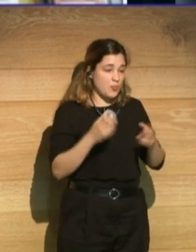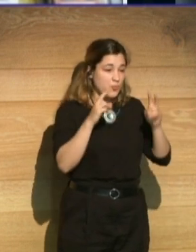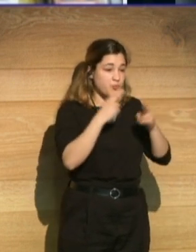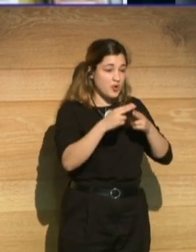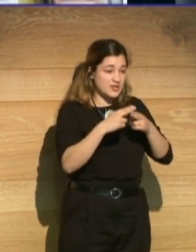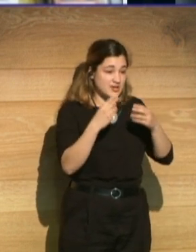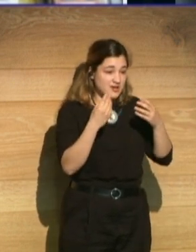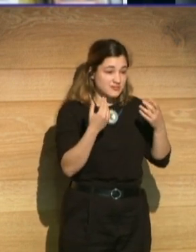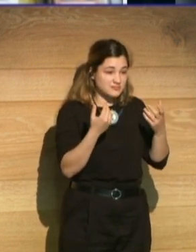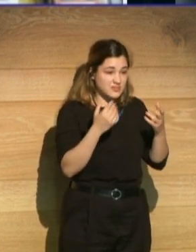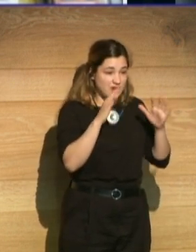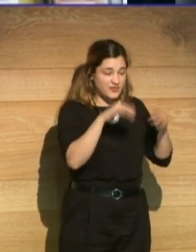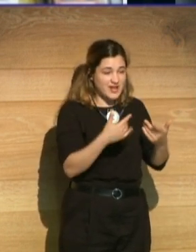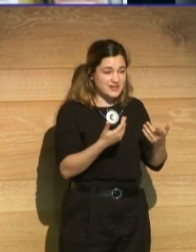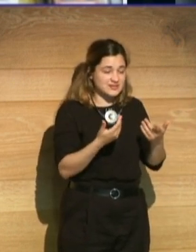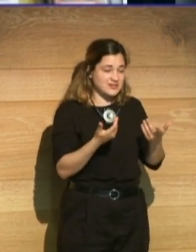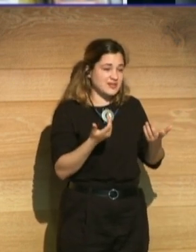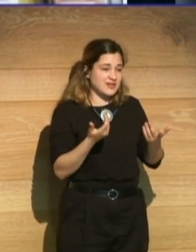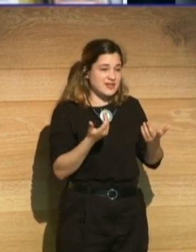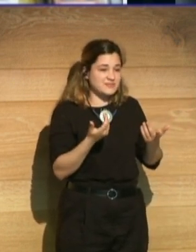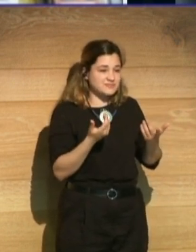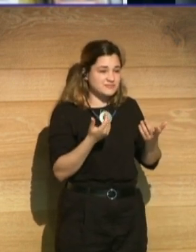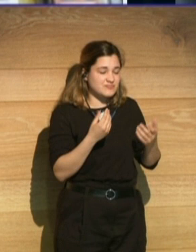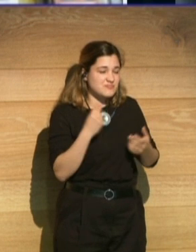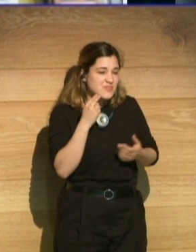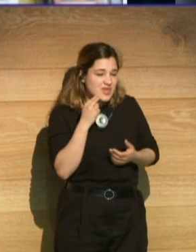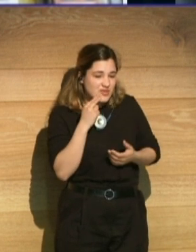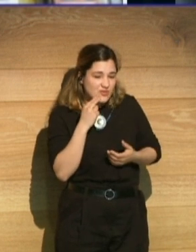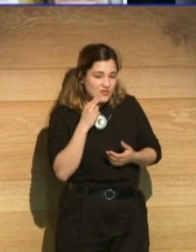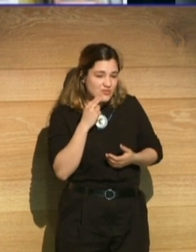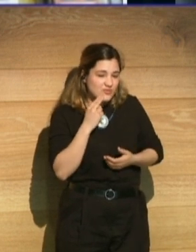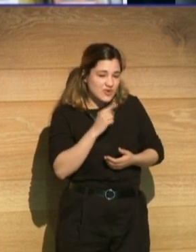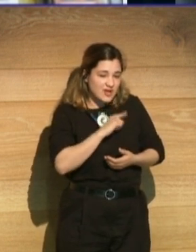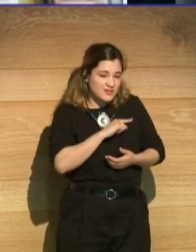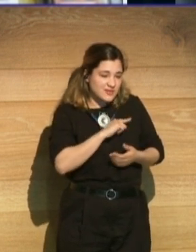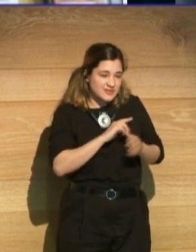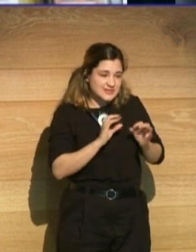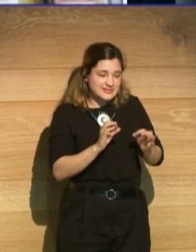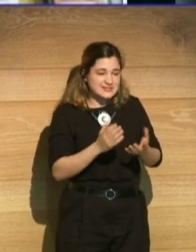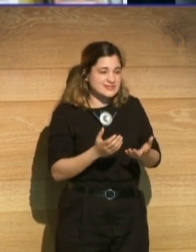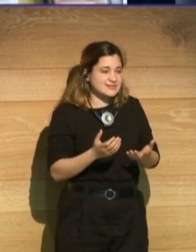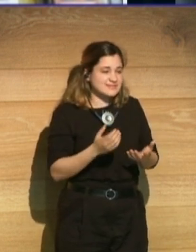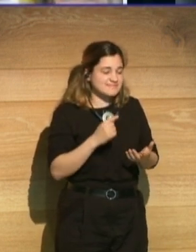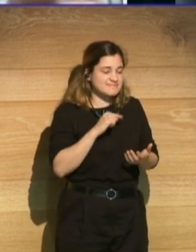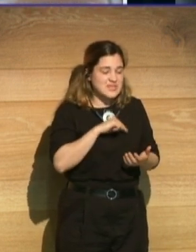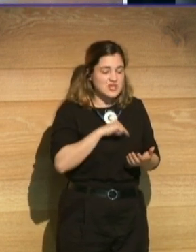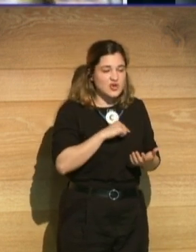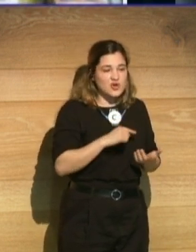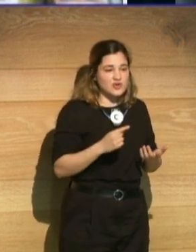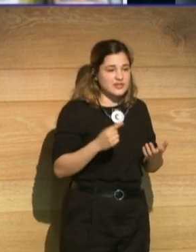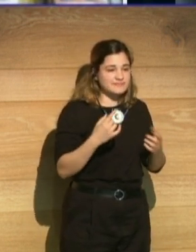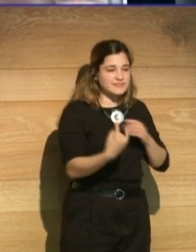los humores, siempre son malhumores, miedos, el sentido de la traición, de la amenaza. Por